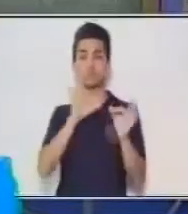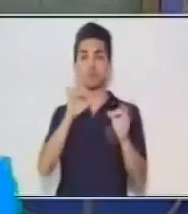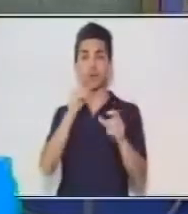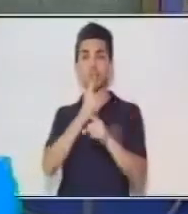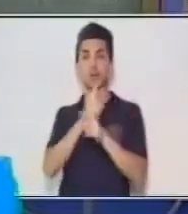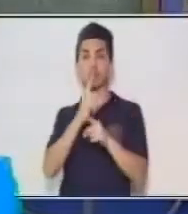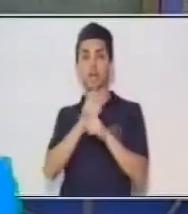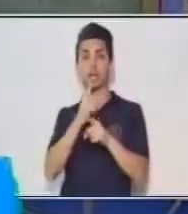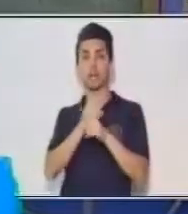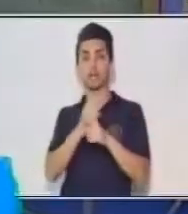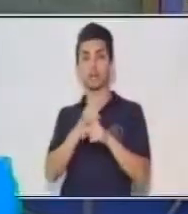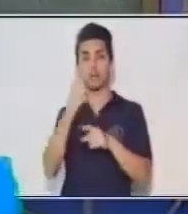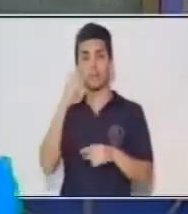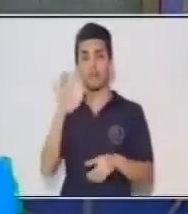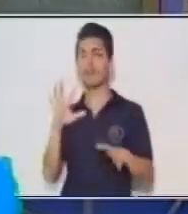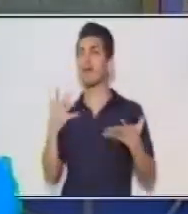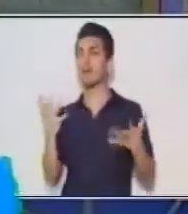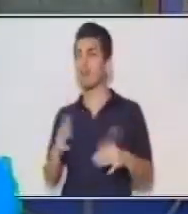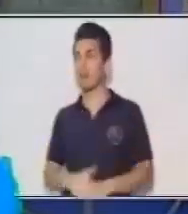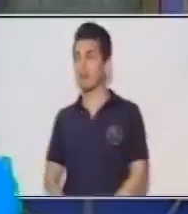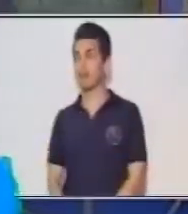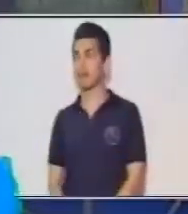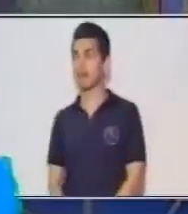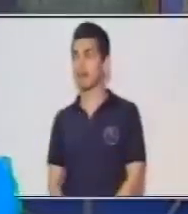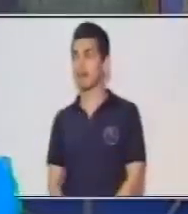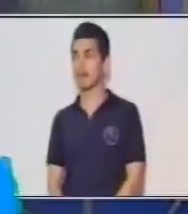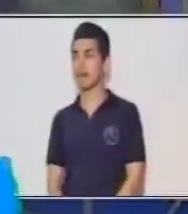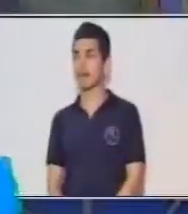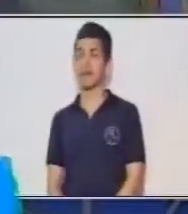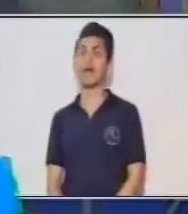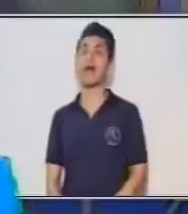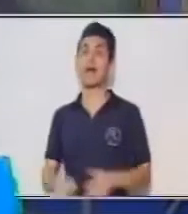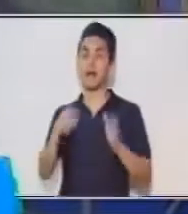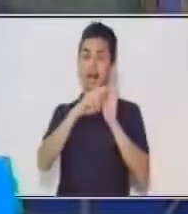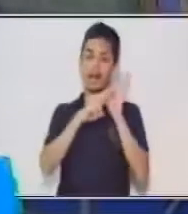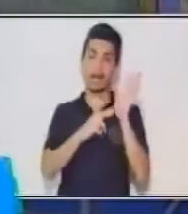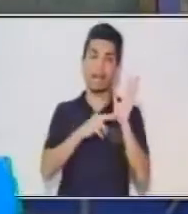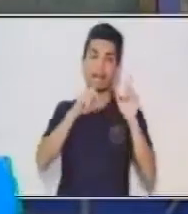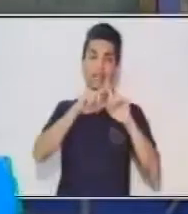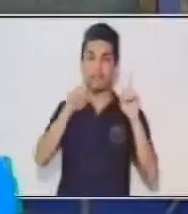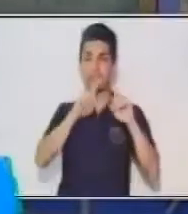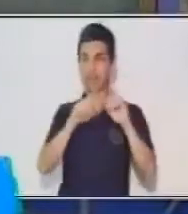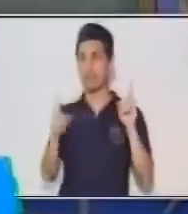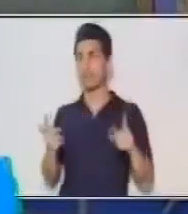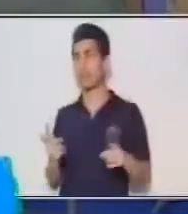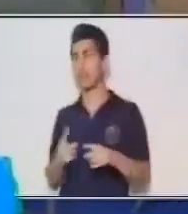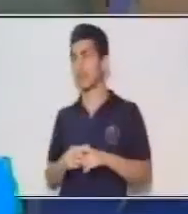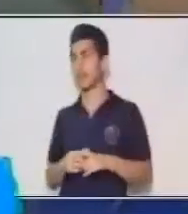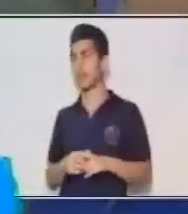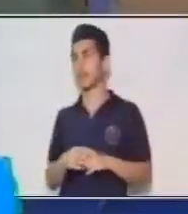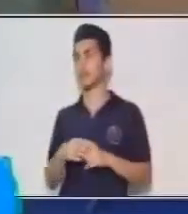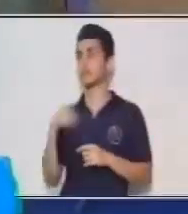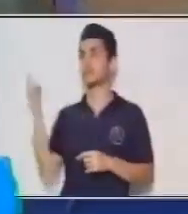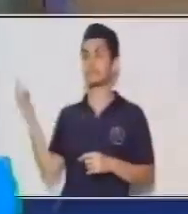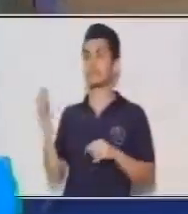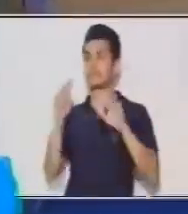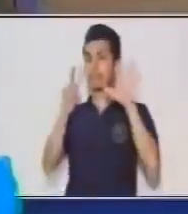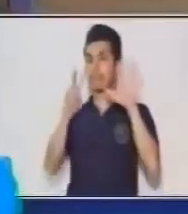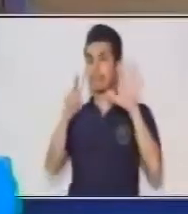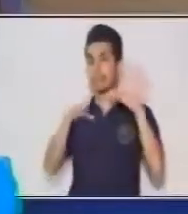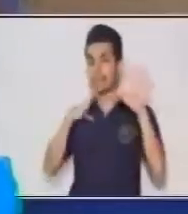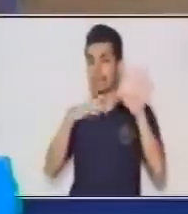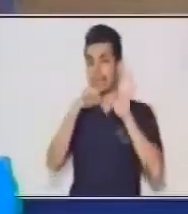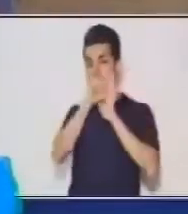correctamente. ¿Por medio de qué? Por medio de las reglas, por medio de sus 7